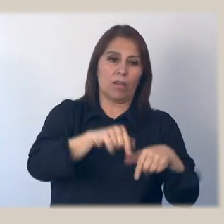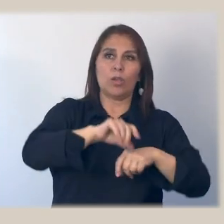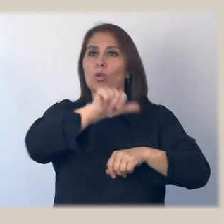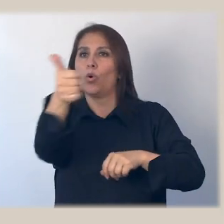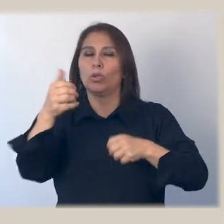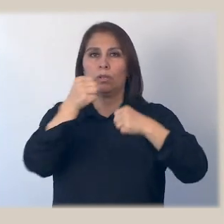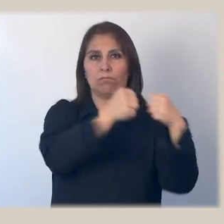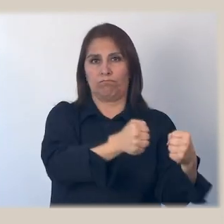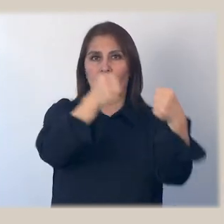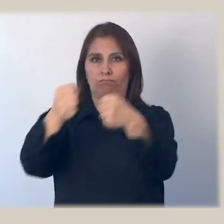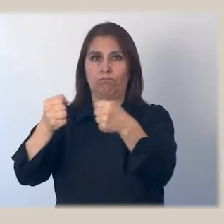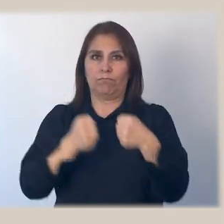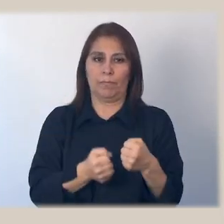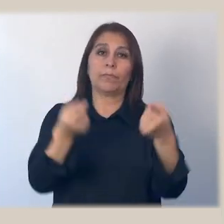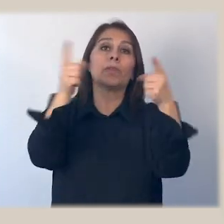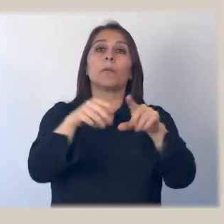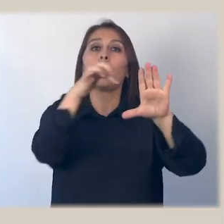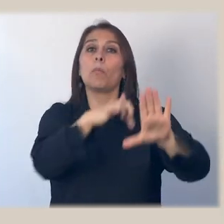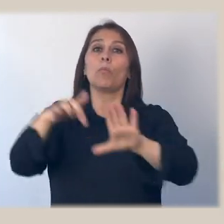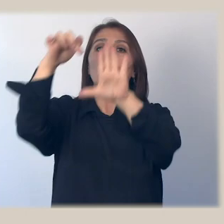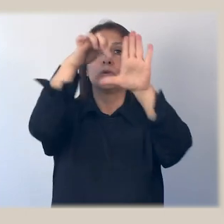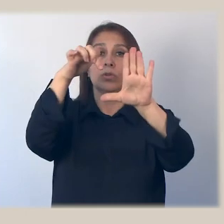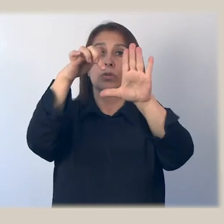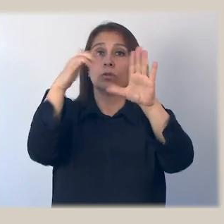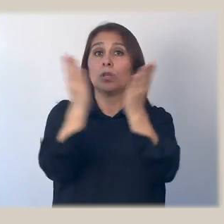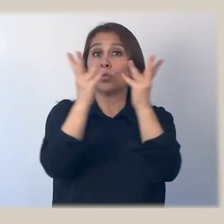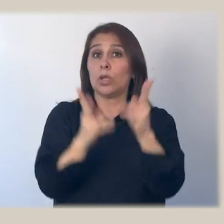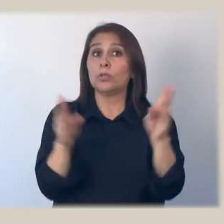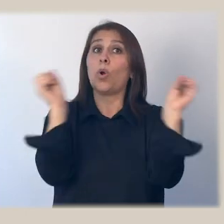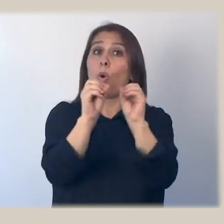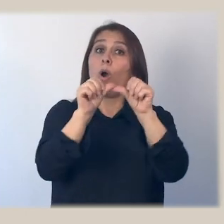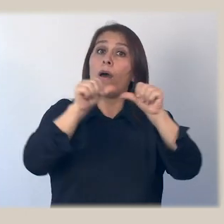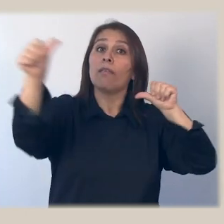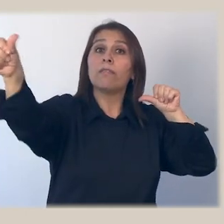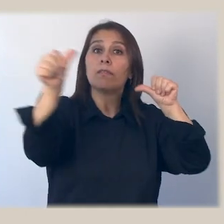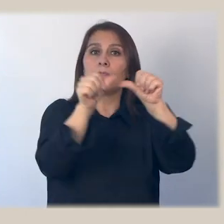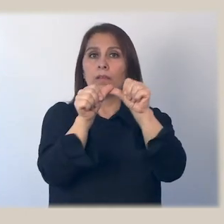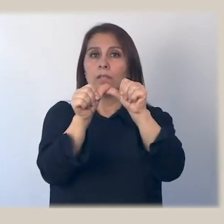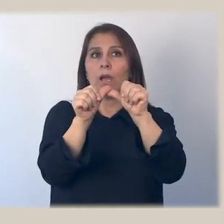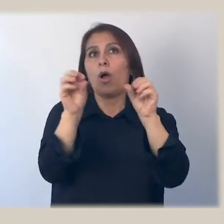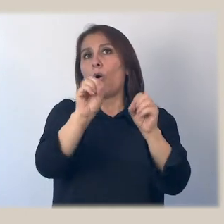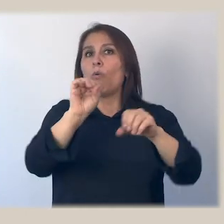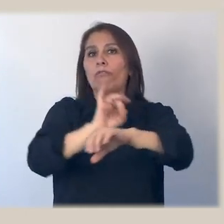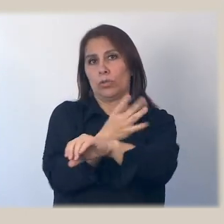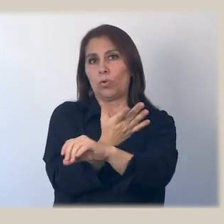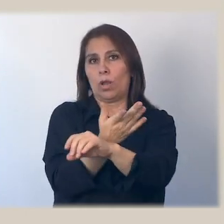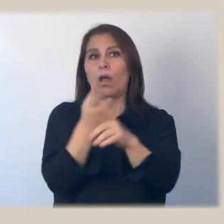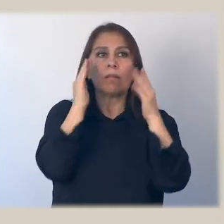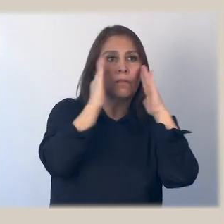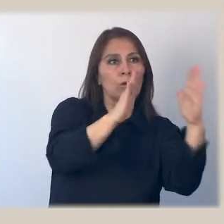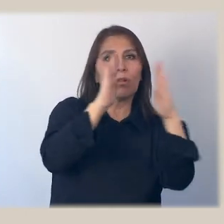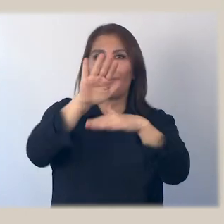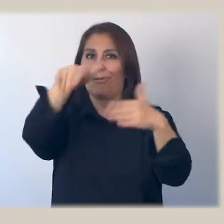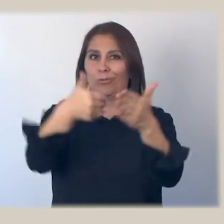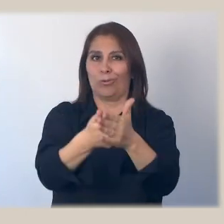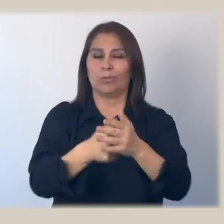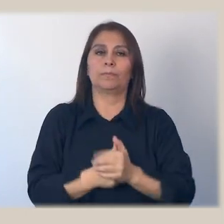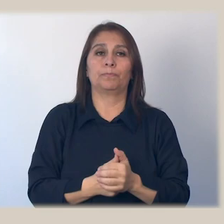de la universidad, así como a los estudiantes de los posgrados y de los programas en modalidad a distancia y componentes